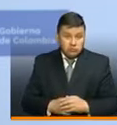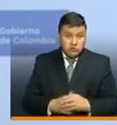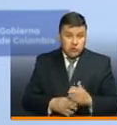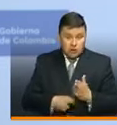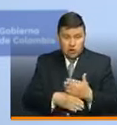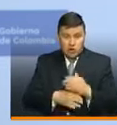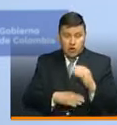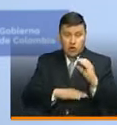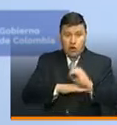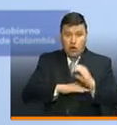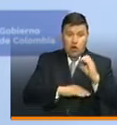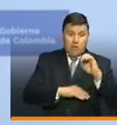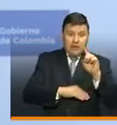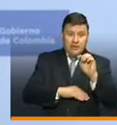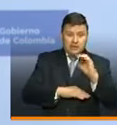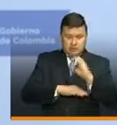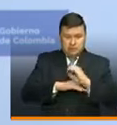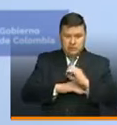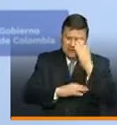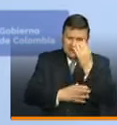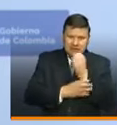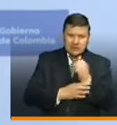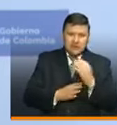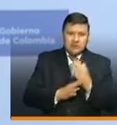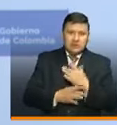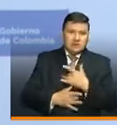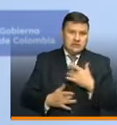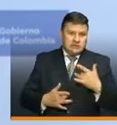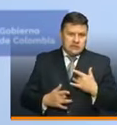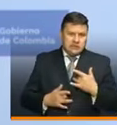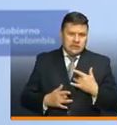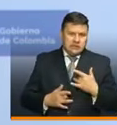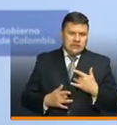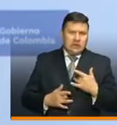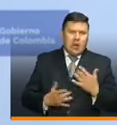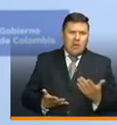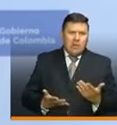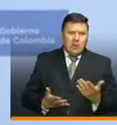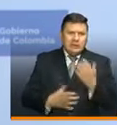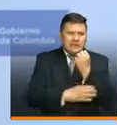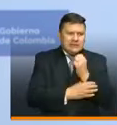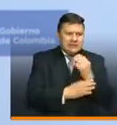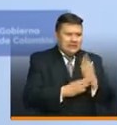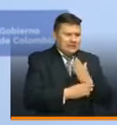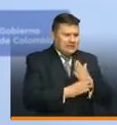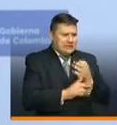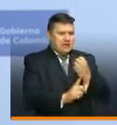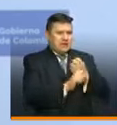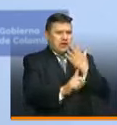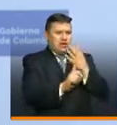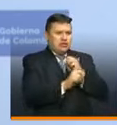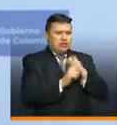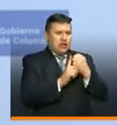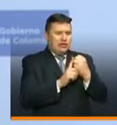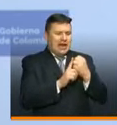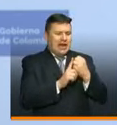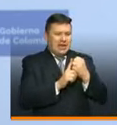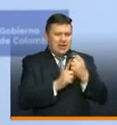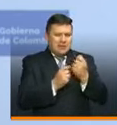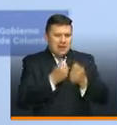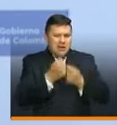la OPS lo que se venía y la crisis de salud, mi gran pavor era la crisis, el impacto socioeconómico que esto